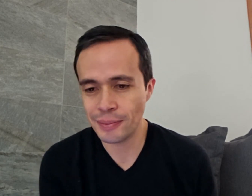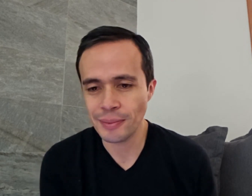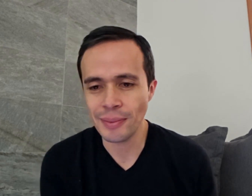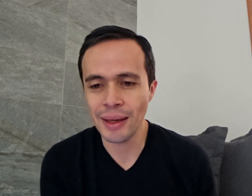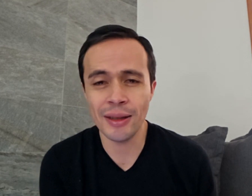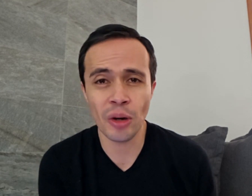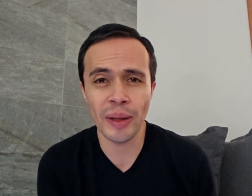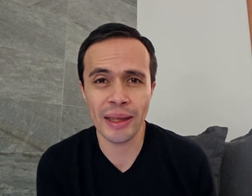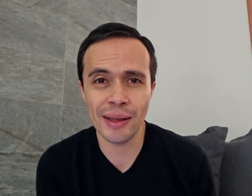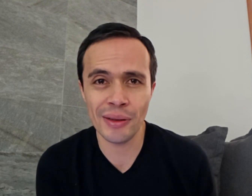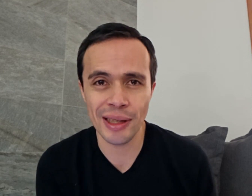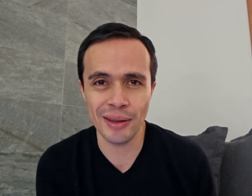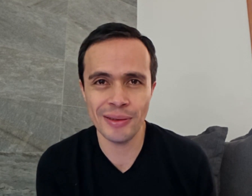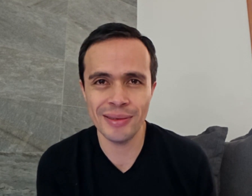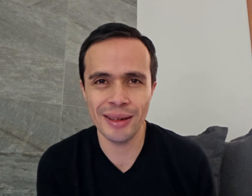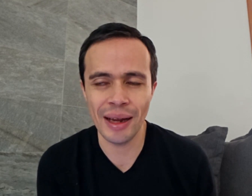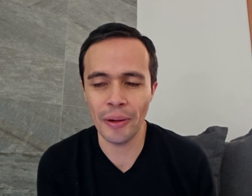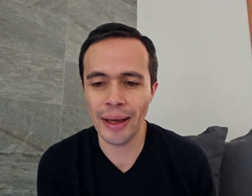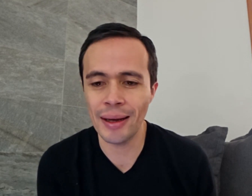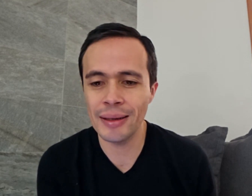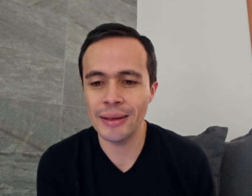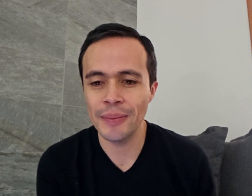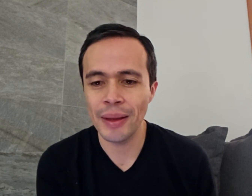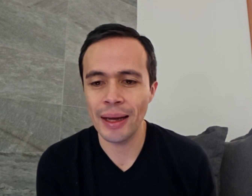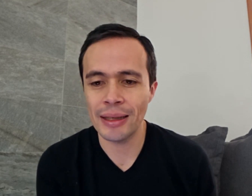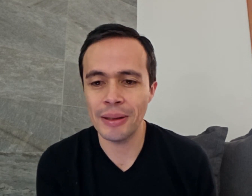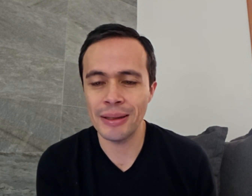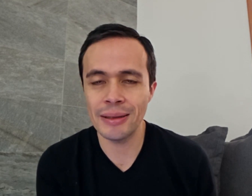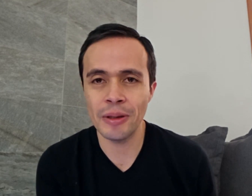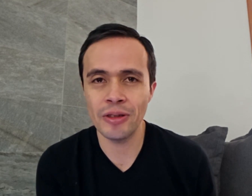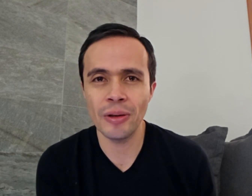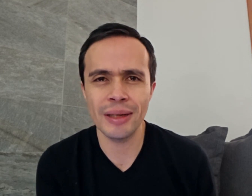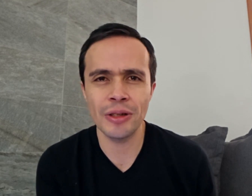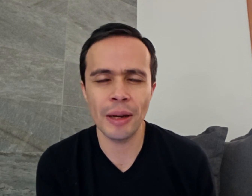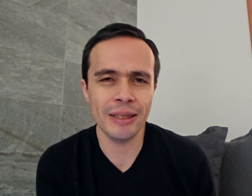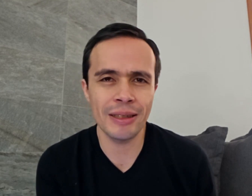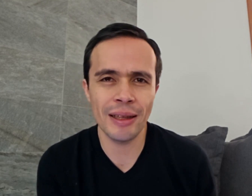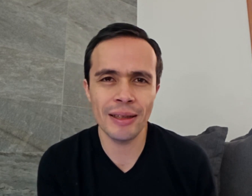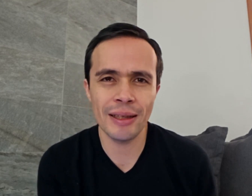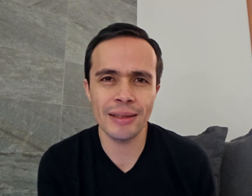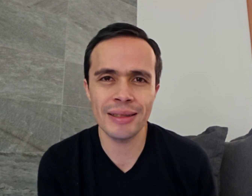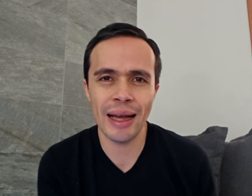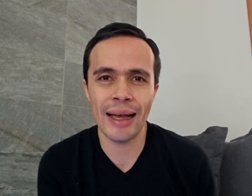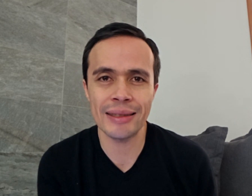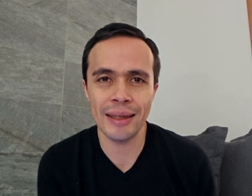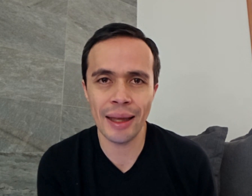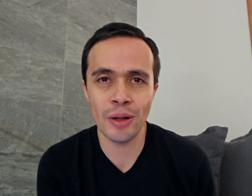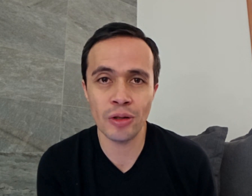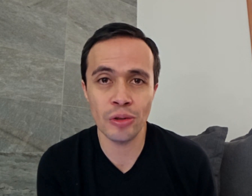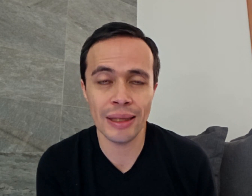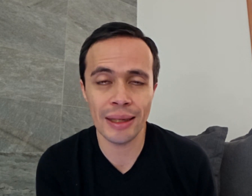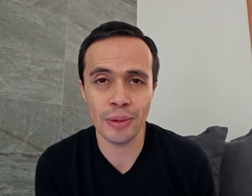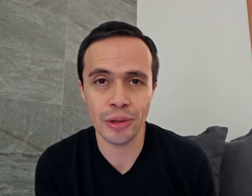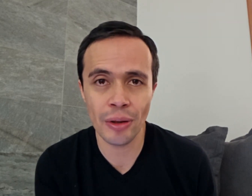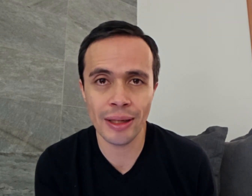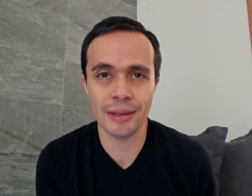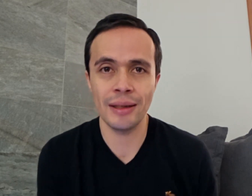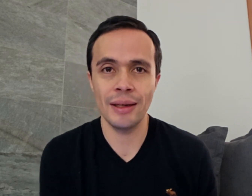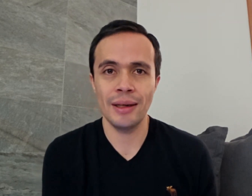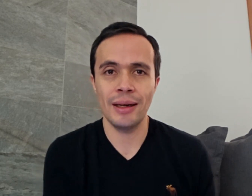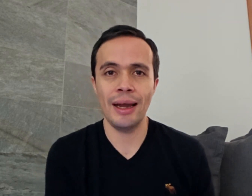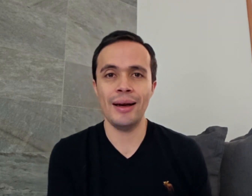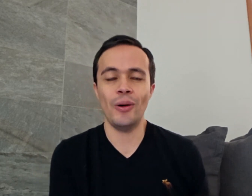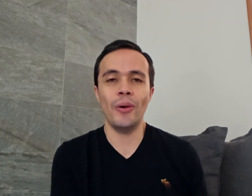México, entrometiéndose, ¿no? La OEA a través de esta misión. De hecho, la presidenta dice está excediendo sus